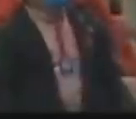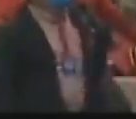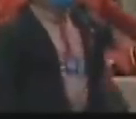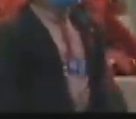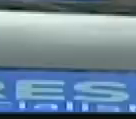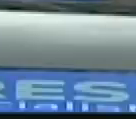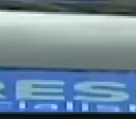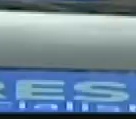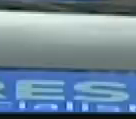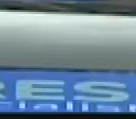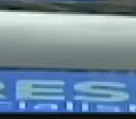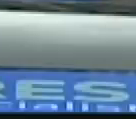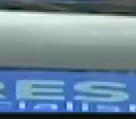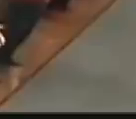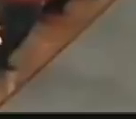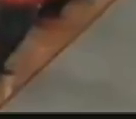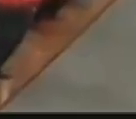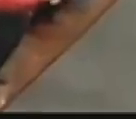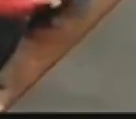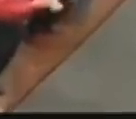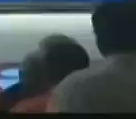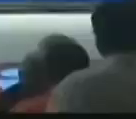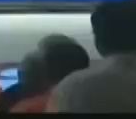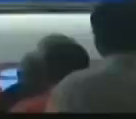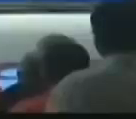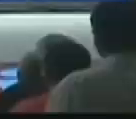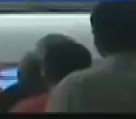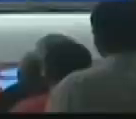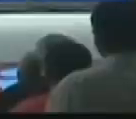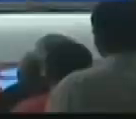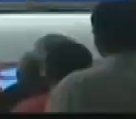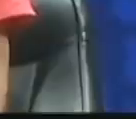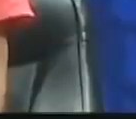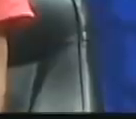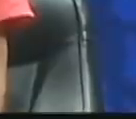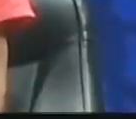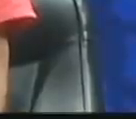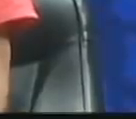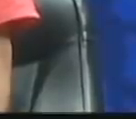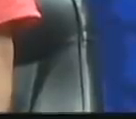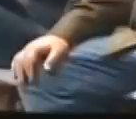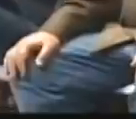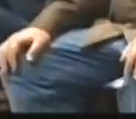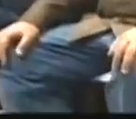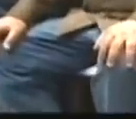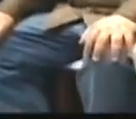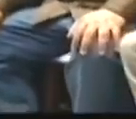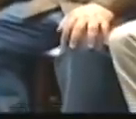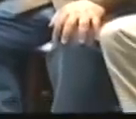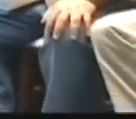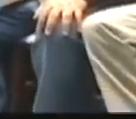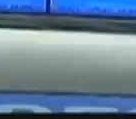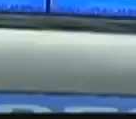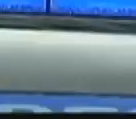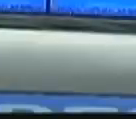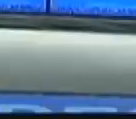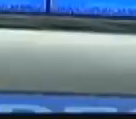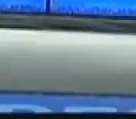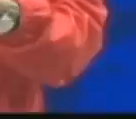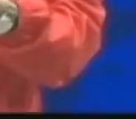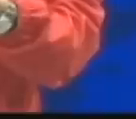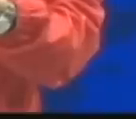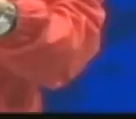se instalaron en 9 mesas de trabajo como Congreso Plenipotenciario,